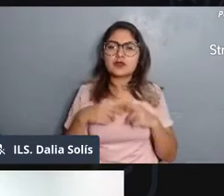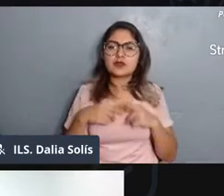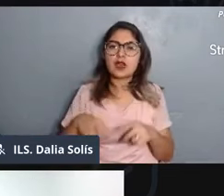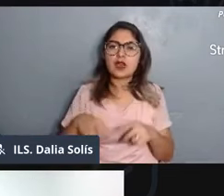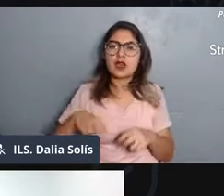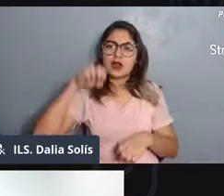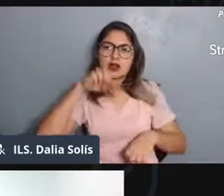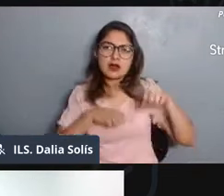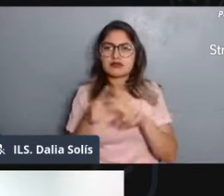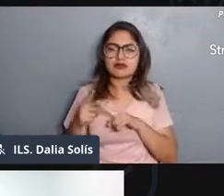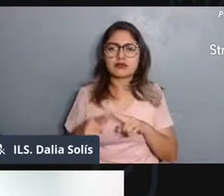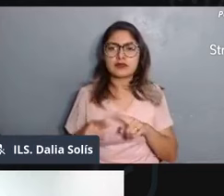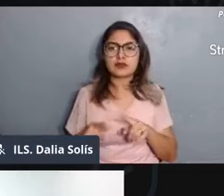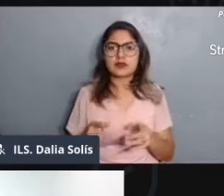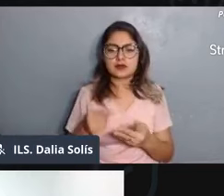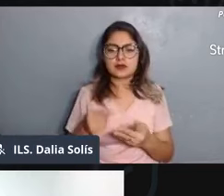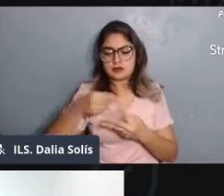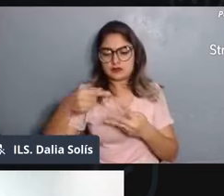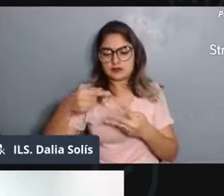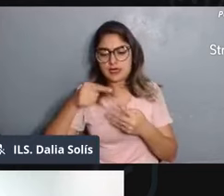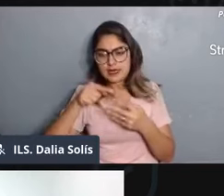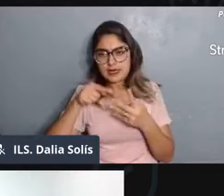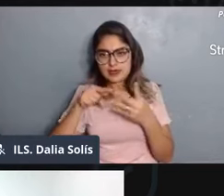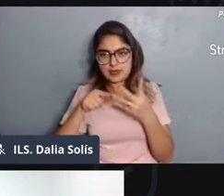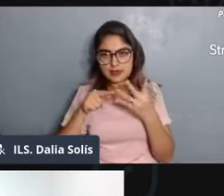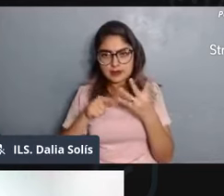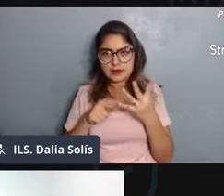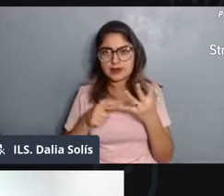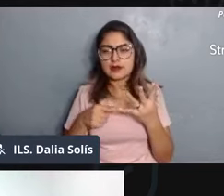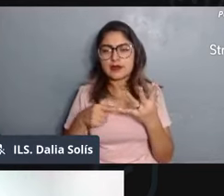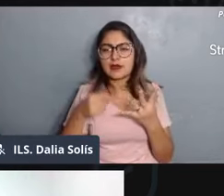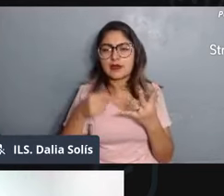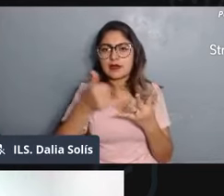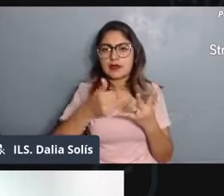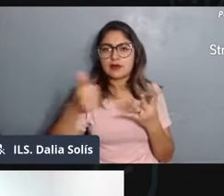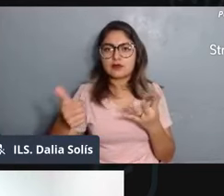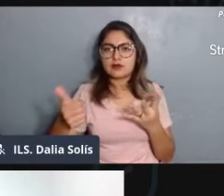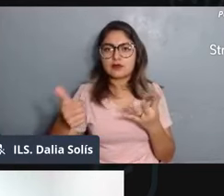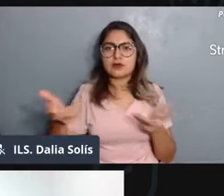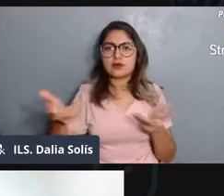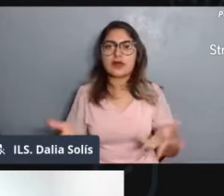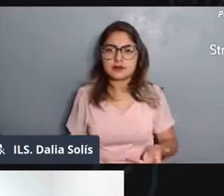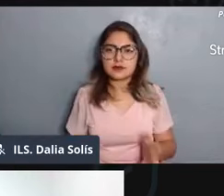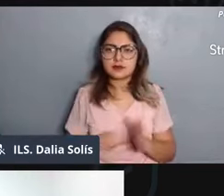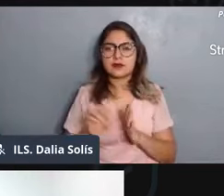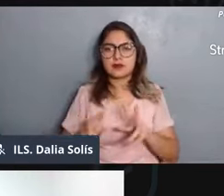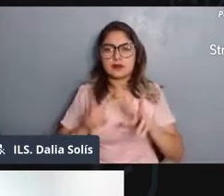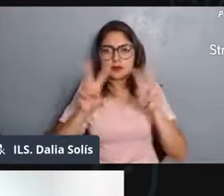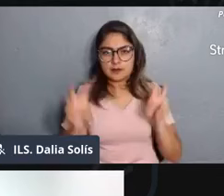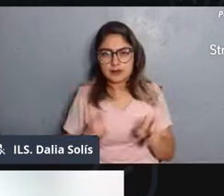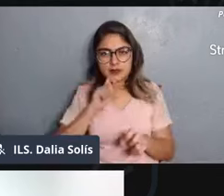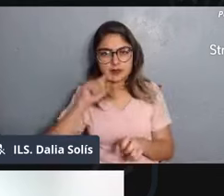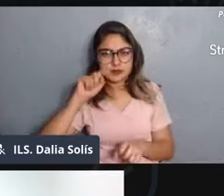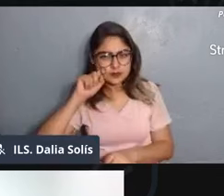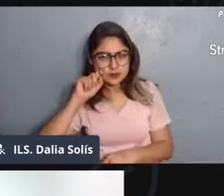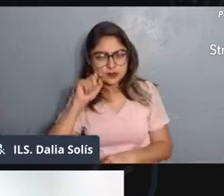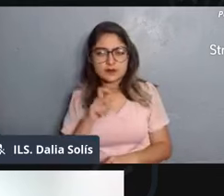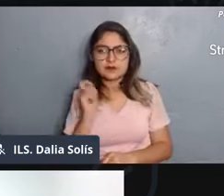sexualidad tiene que ver con un aspecto central del ser humano, no es una situación